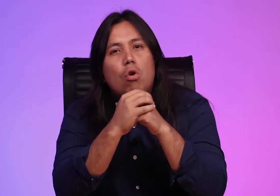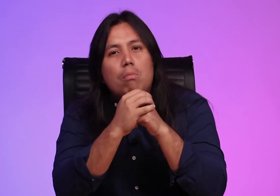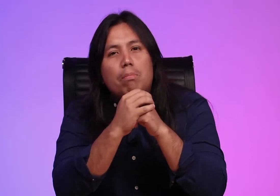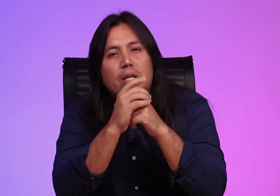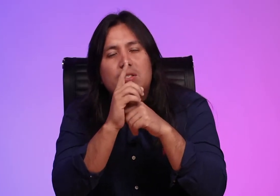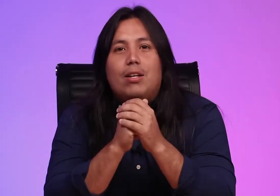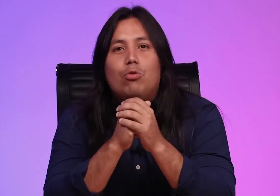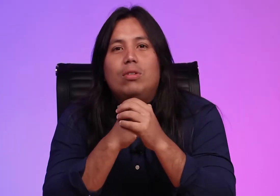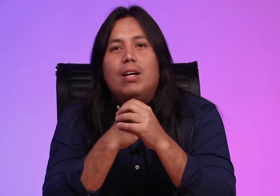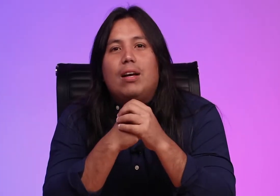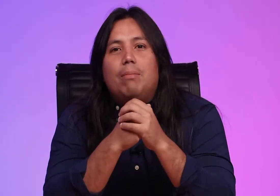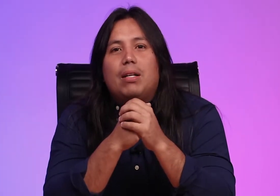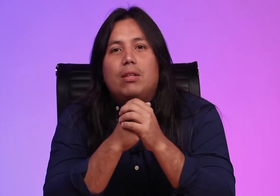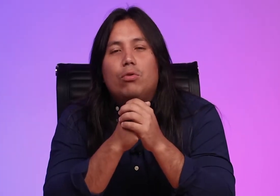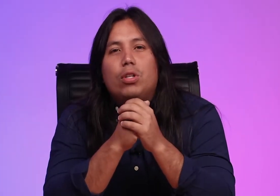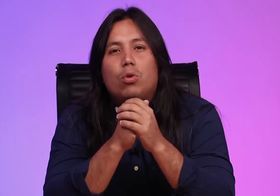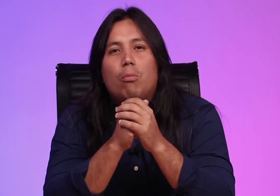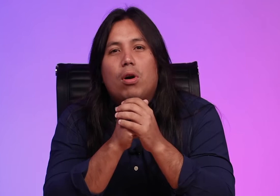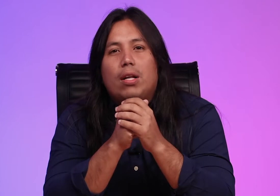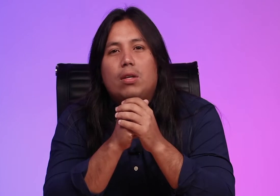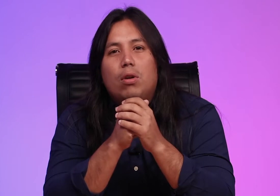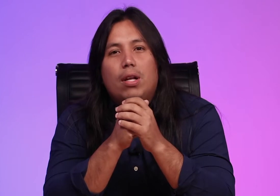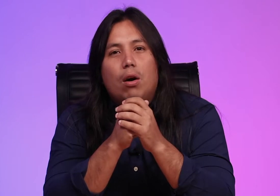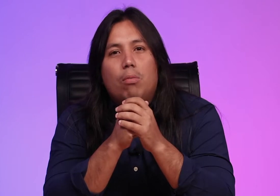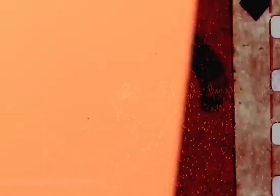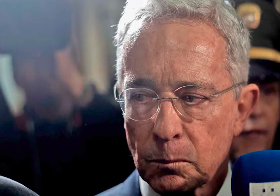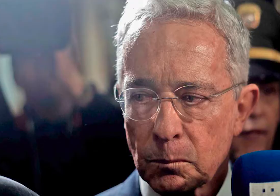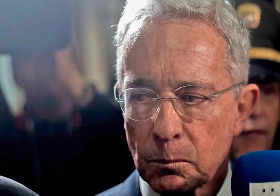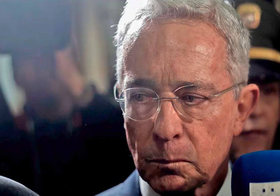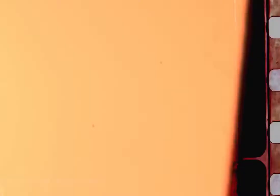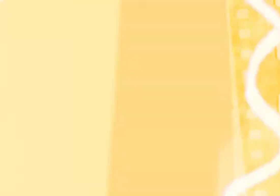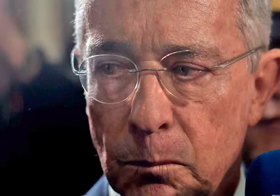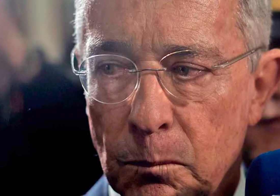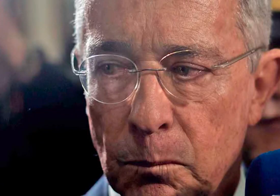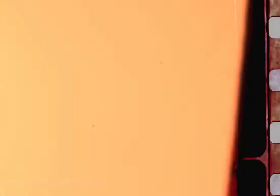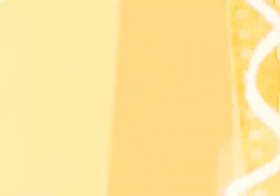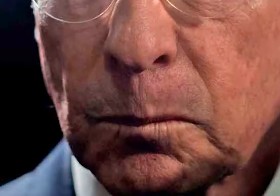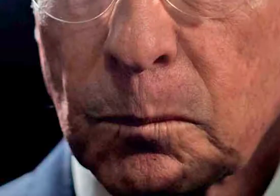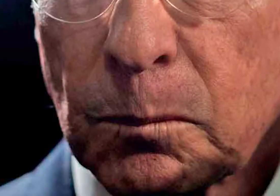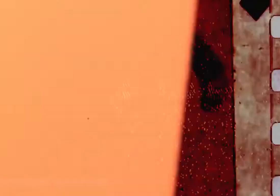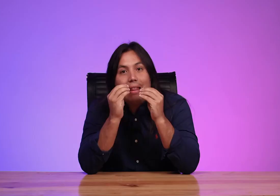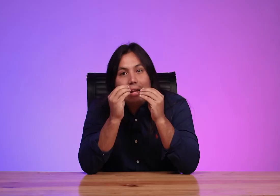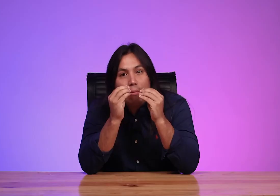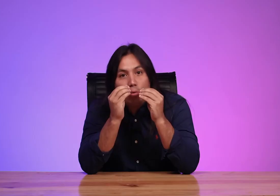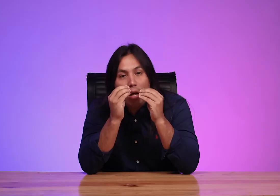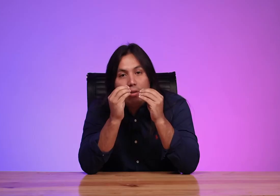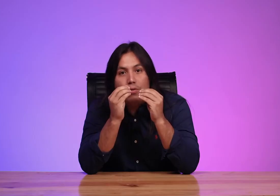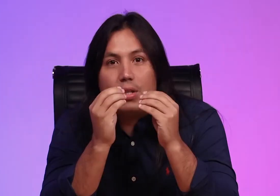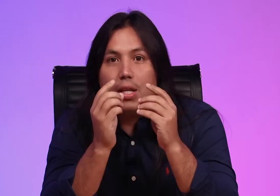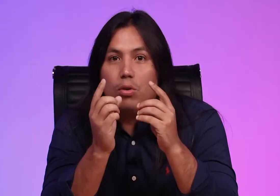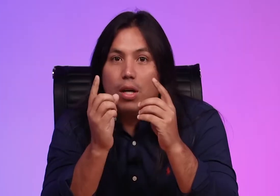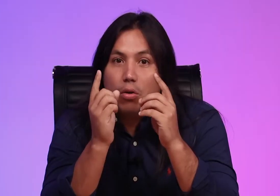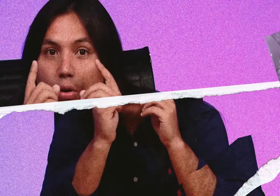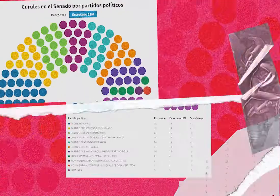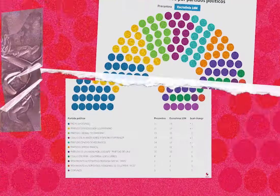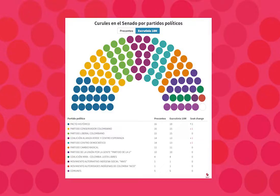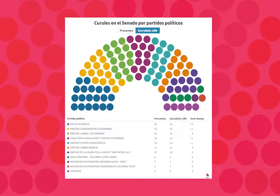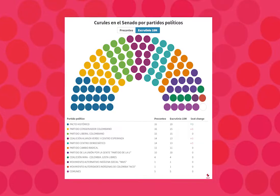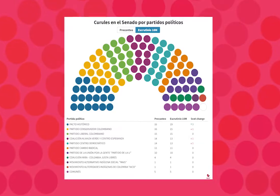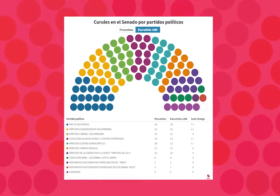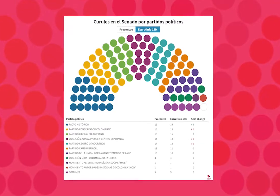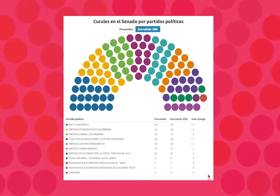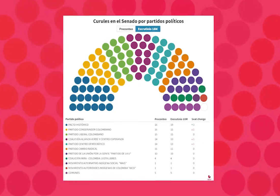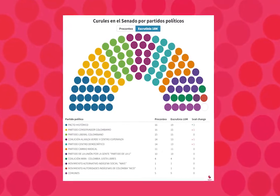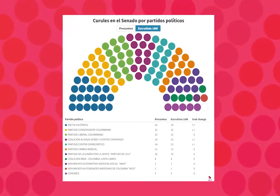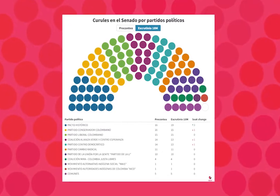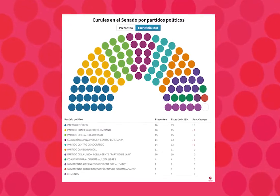silencio cómplice. Resulta que el Partido Centro Democrático, liderado por el paraco Álvaro Uribe, quedó detrás de la ambulancia, tanto en el Congreso